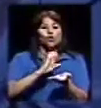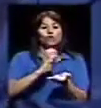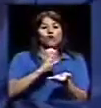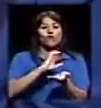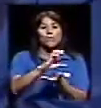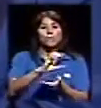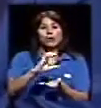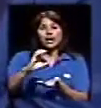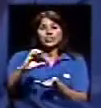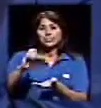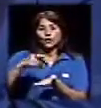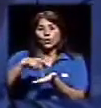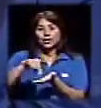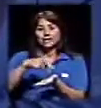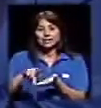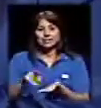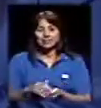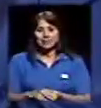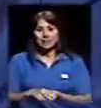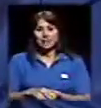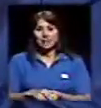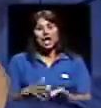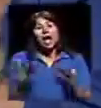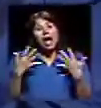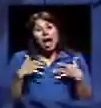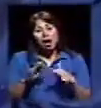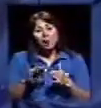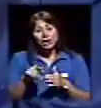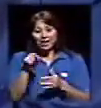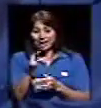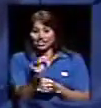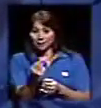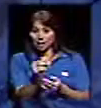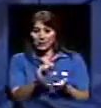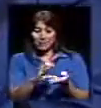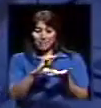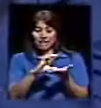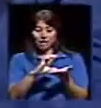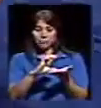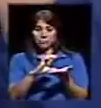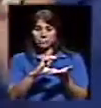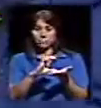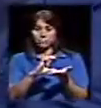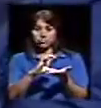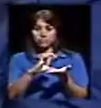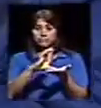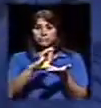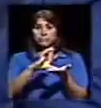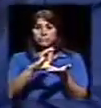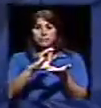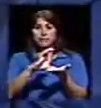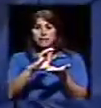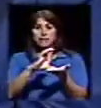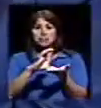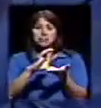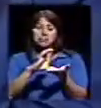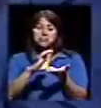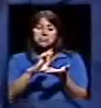la inflación. Aunque el crecimiento de esta partida el incremento ha venido